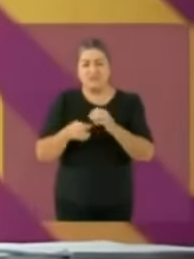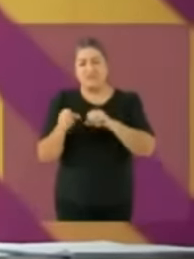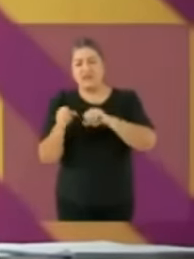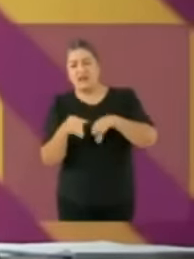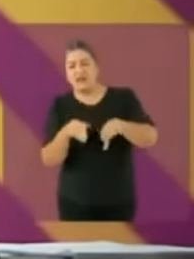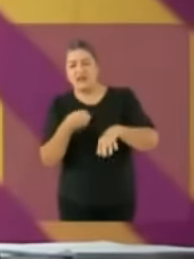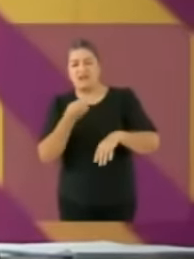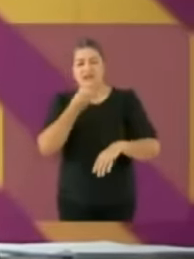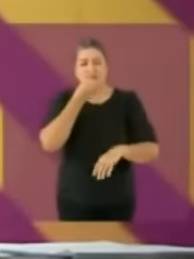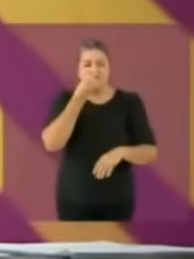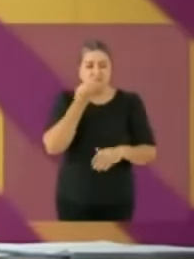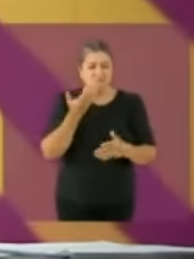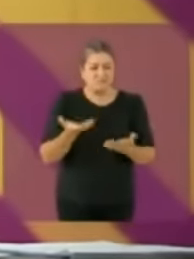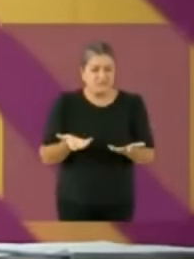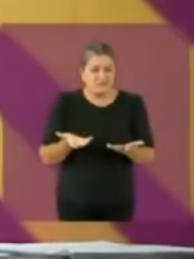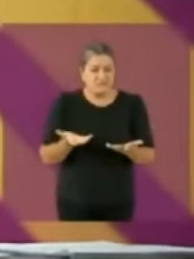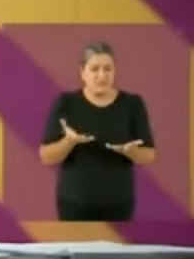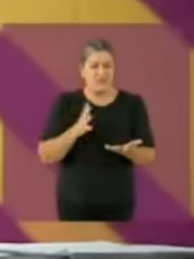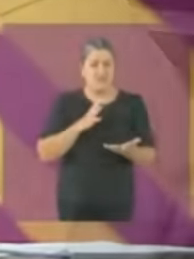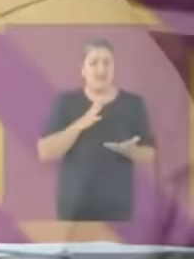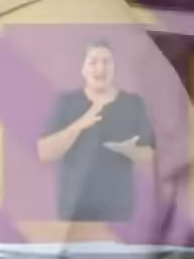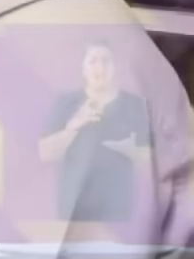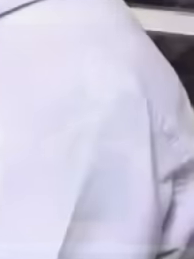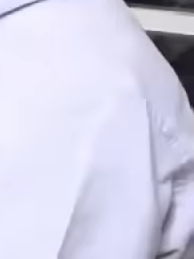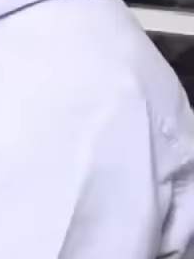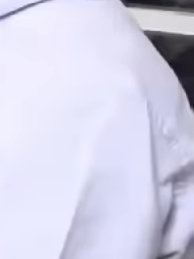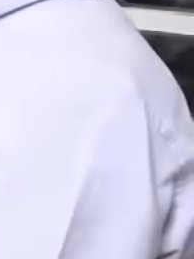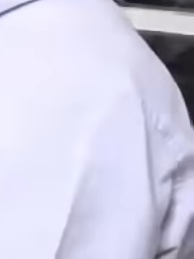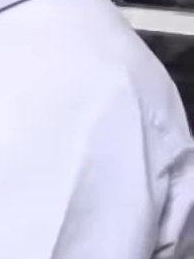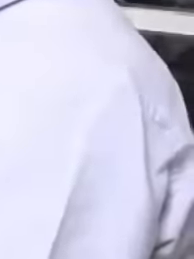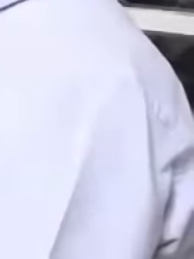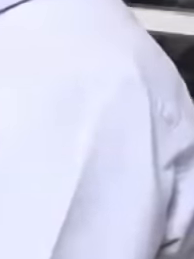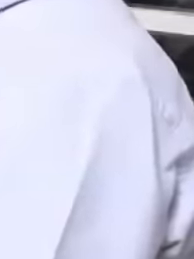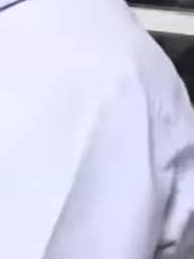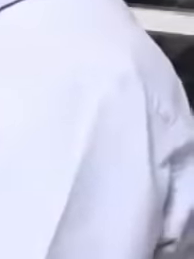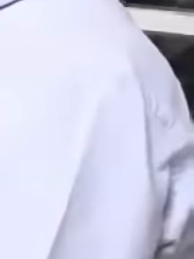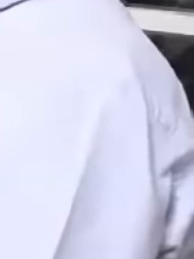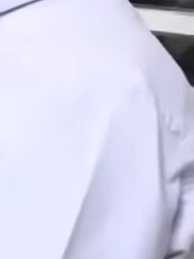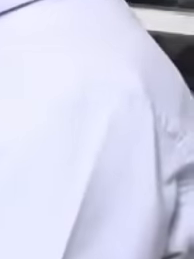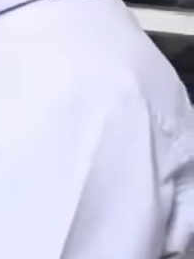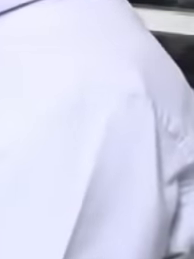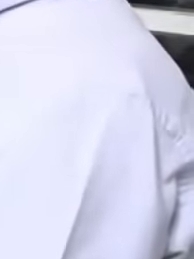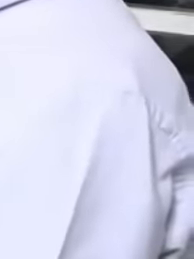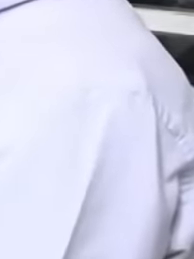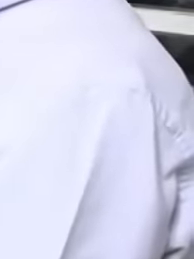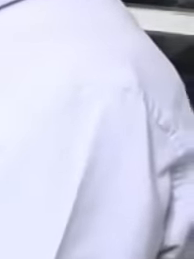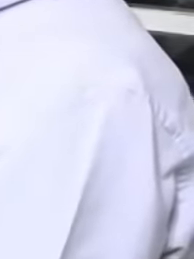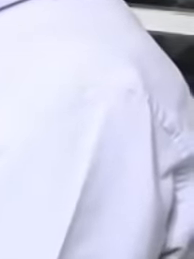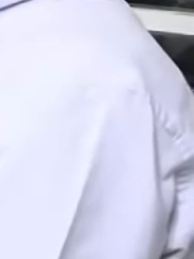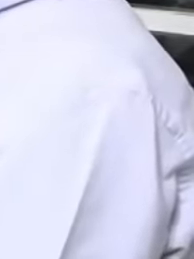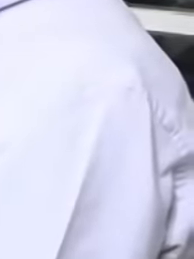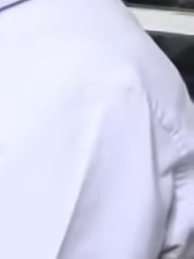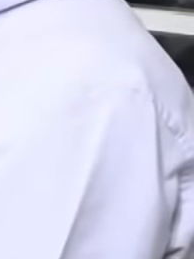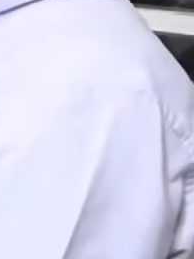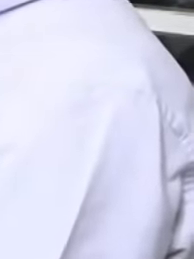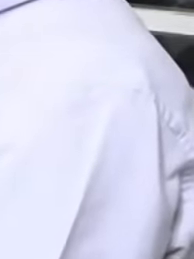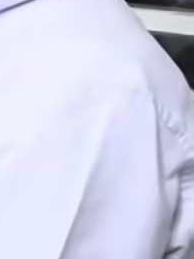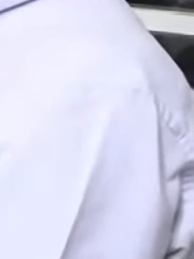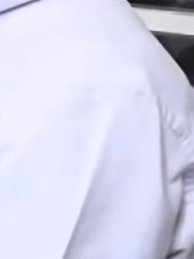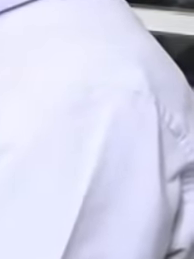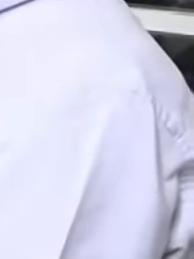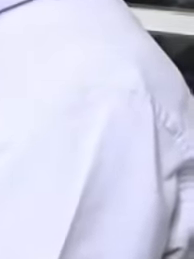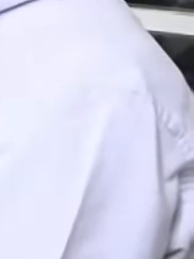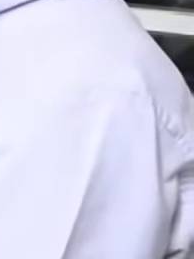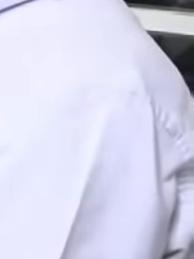cierra mostrando el símbolo nacional de cabeza. Fue como el toque que le faltaba para dar a un debate en el que se